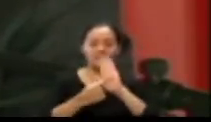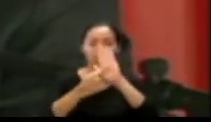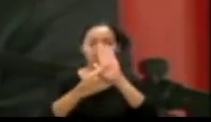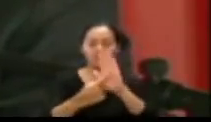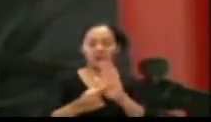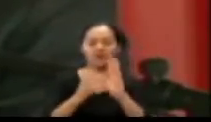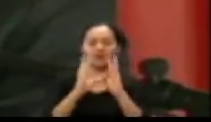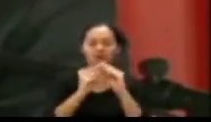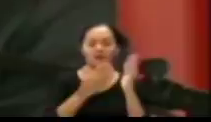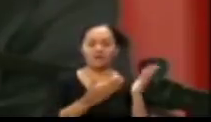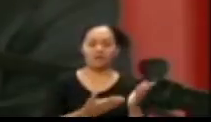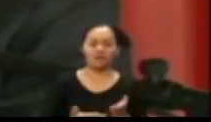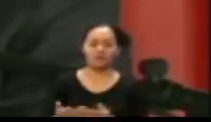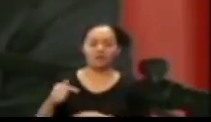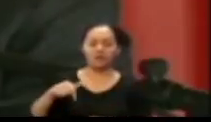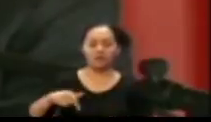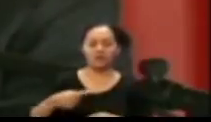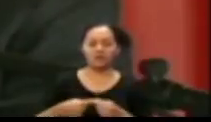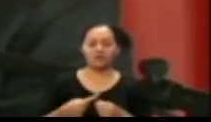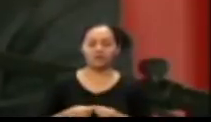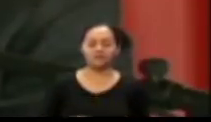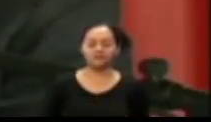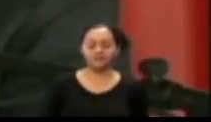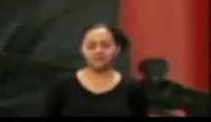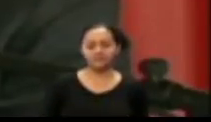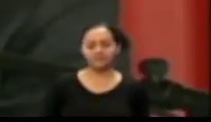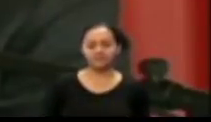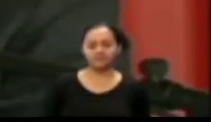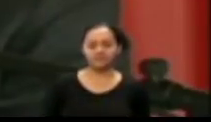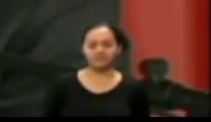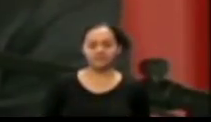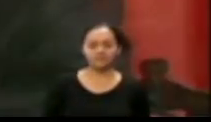evento que se desarrolla aquí, en la capital de la República.